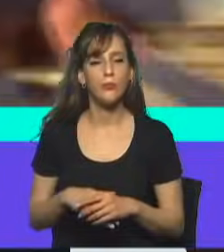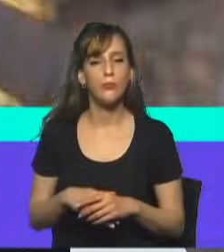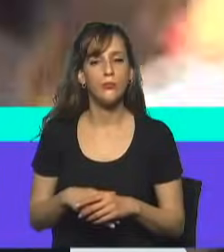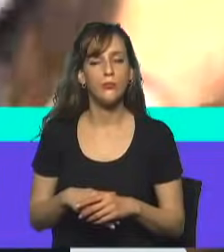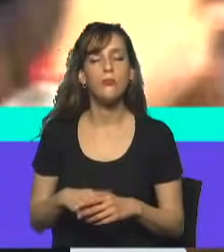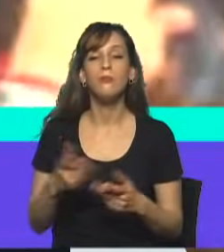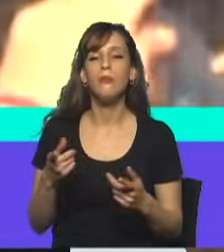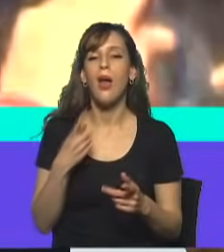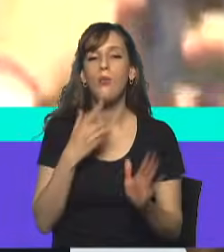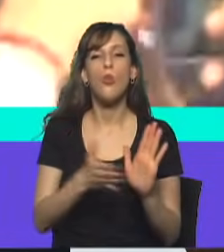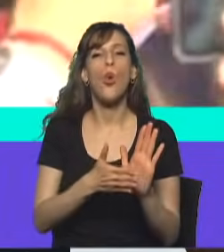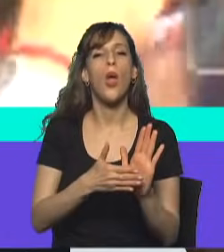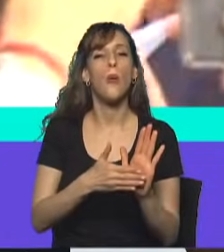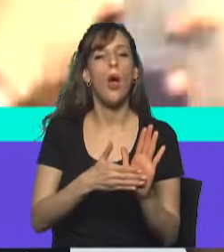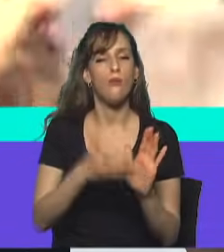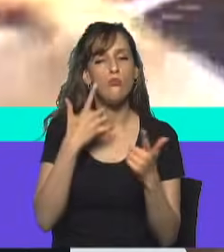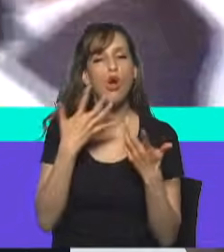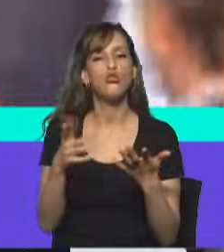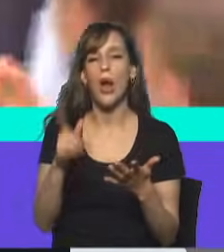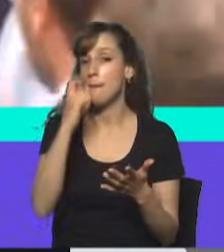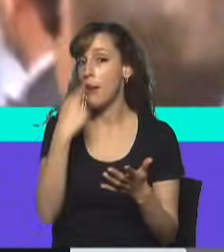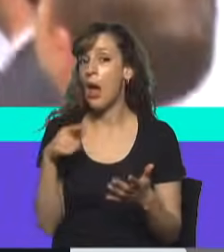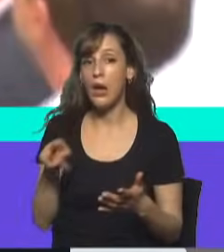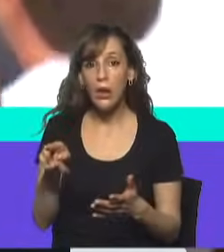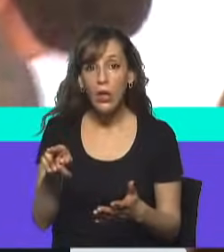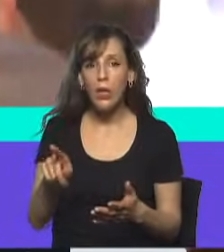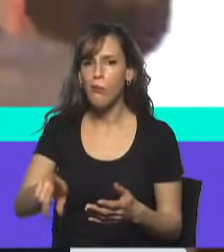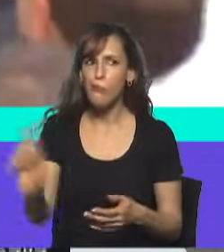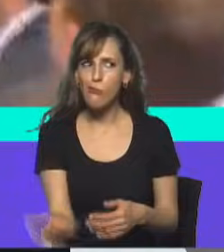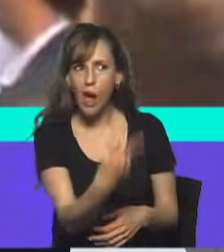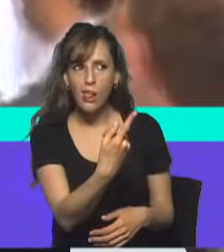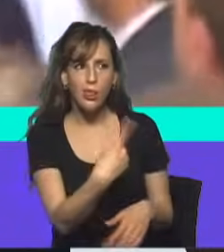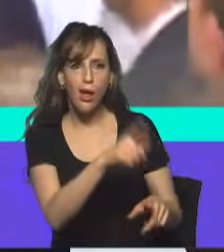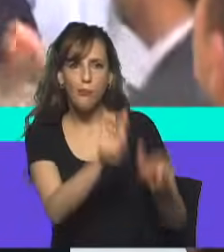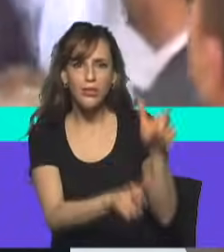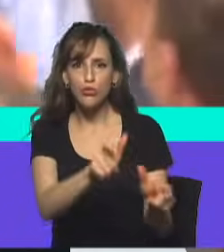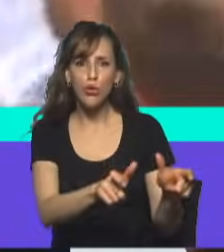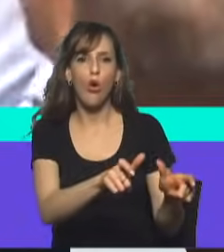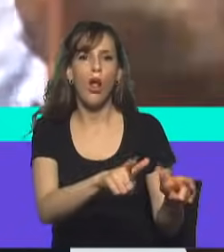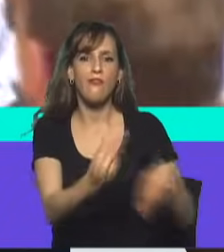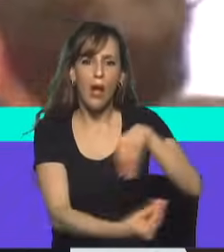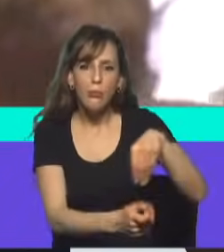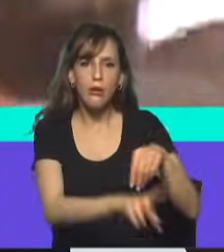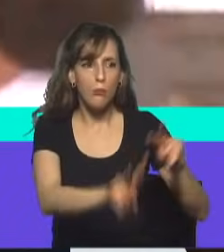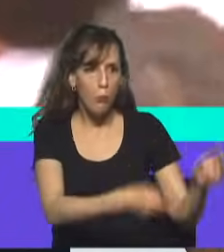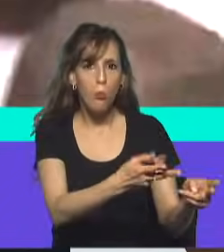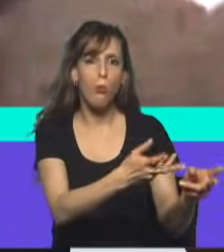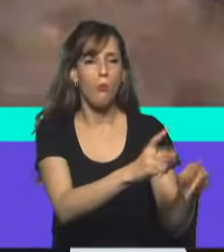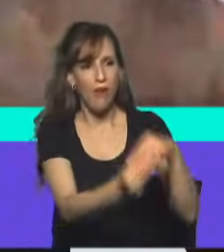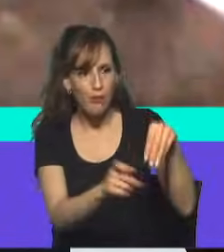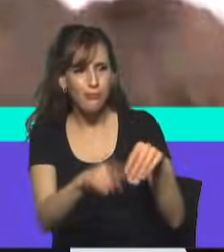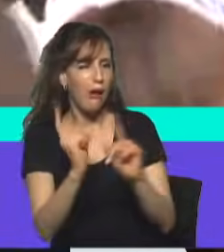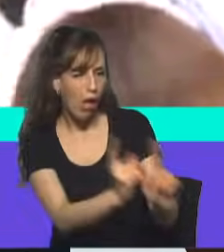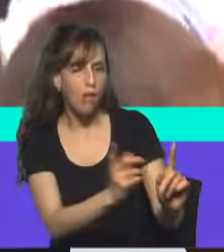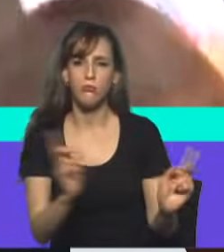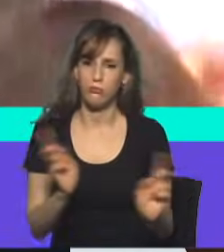Macri no ordenó las tareas de inteligencia. Más aún, el escrito lo que sostiene es que no hay